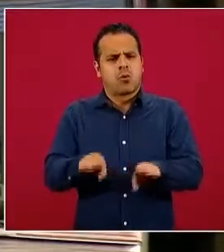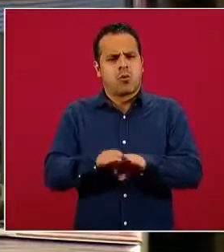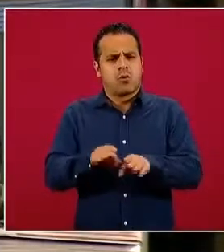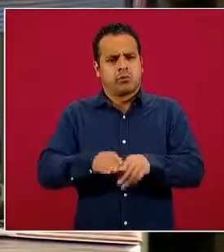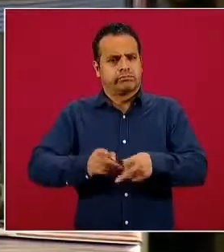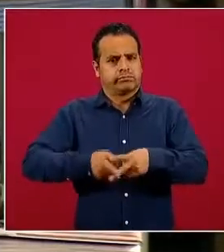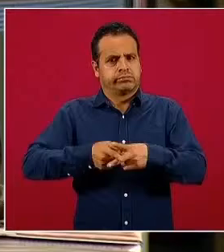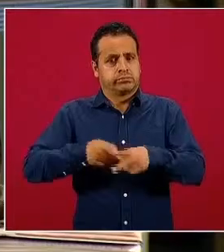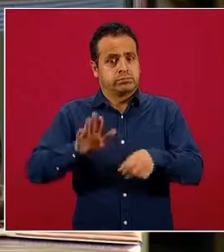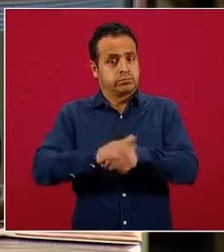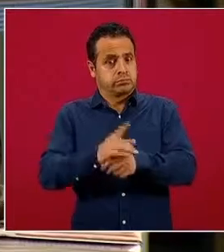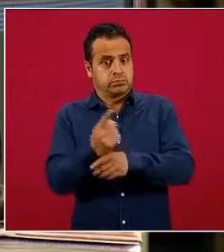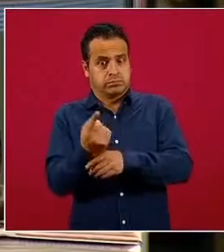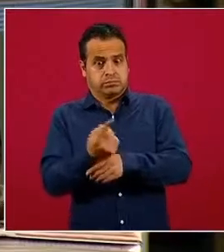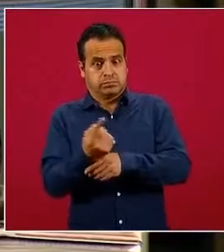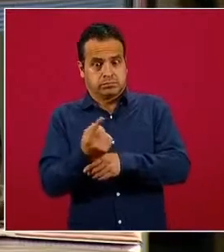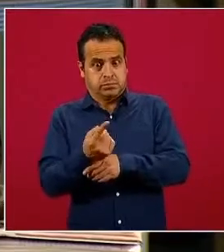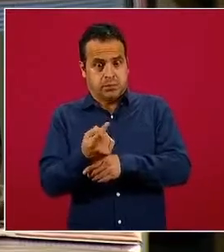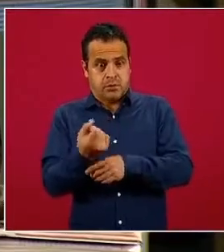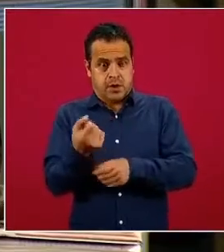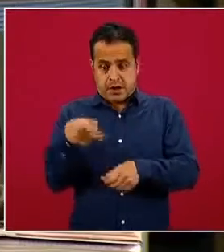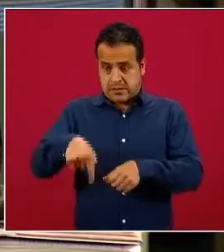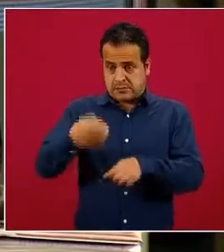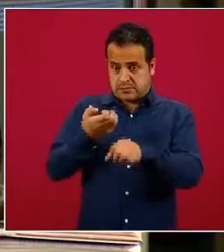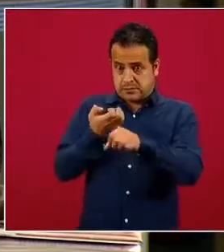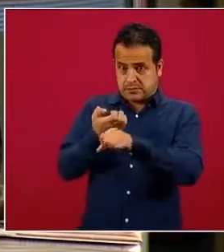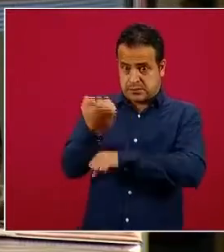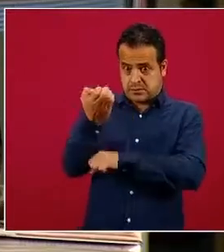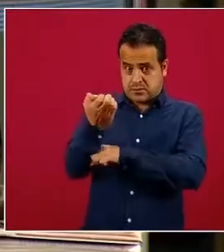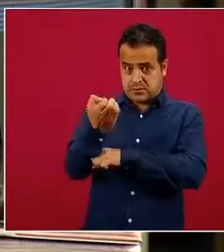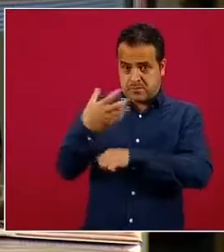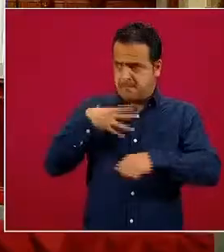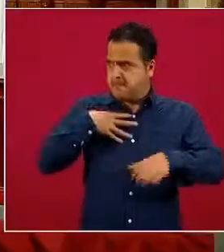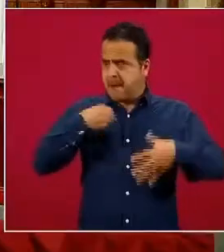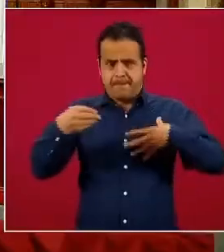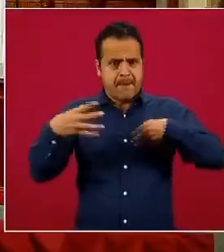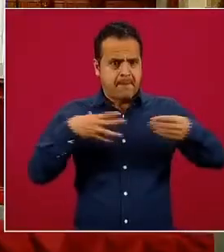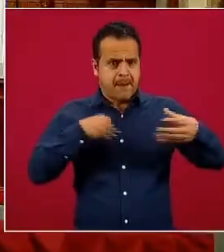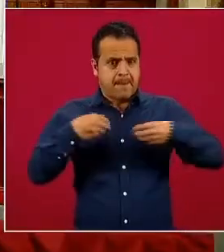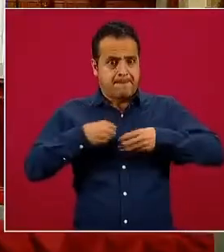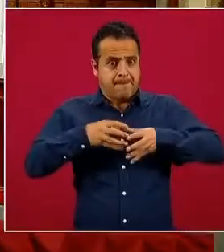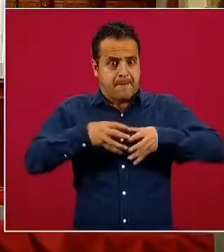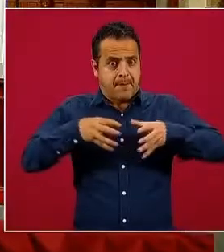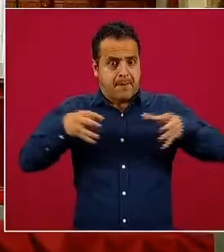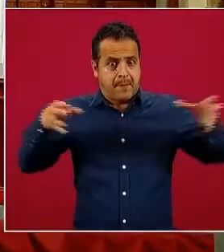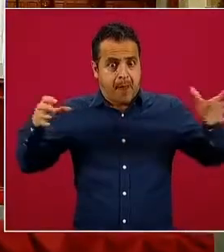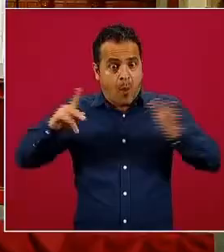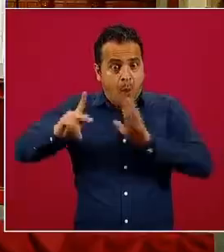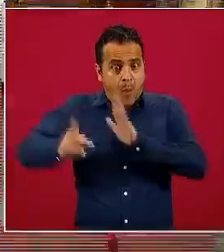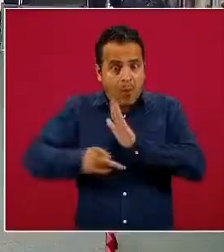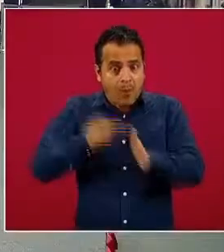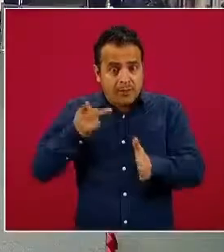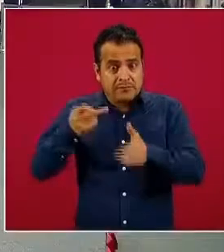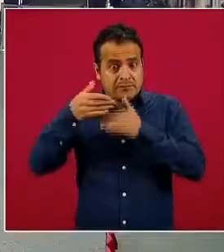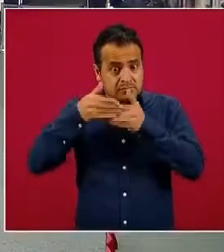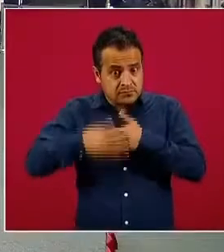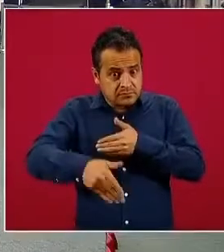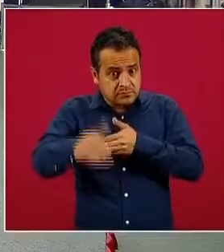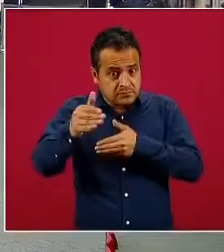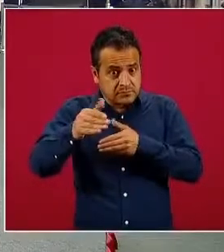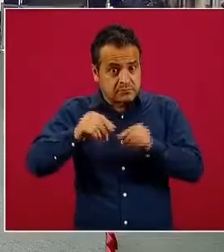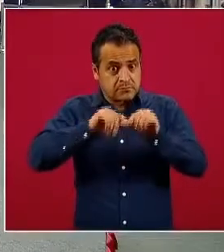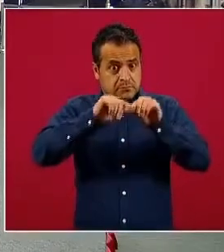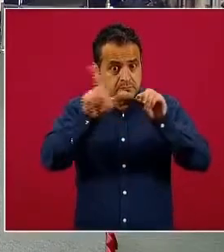repunte que ha habido en algunos estados. Entonces, ¿qué se ve a nivel nacional para los próximos meses a partir de